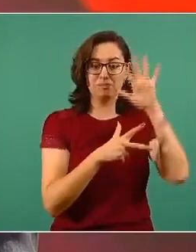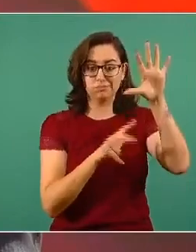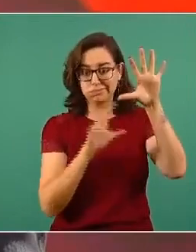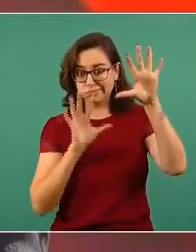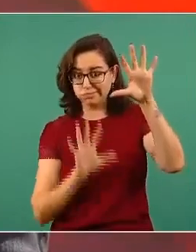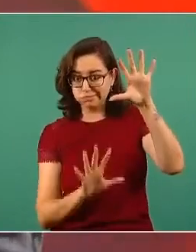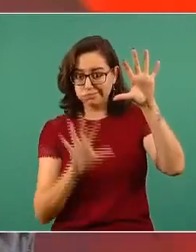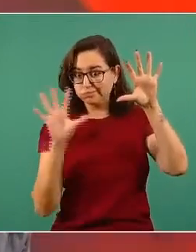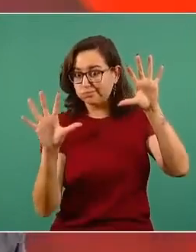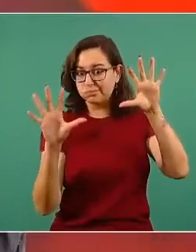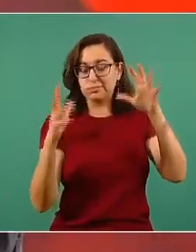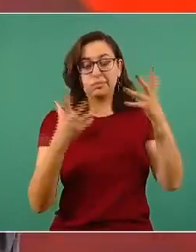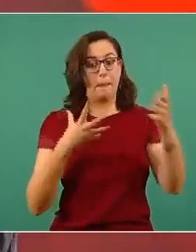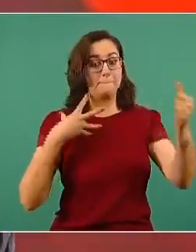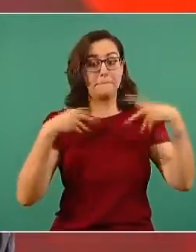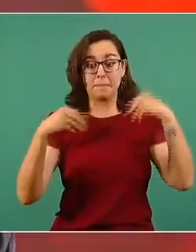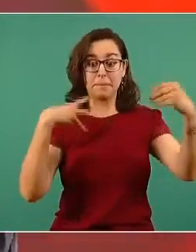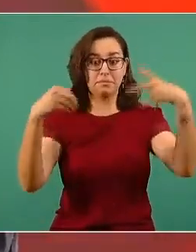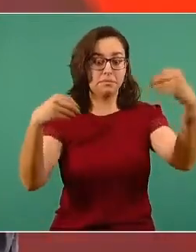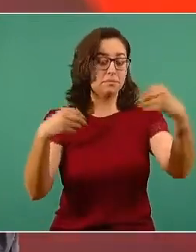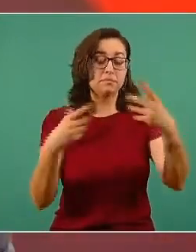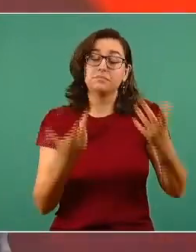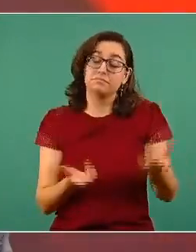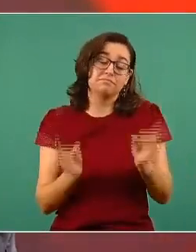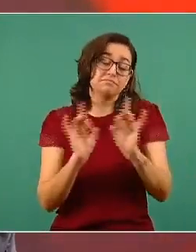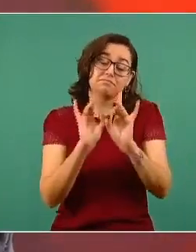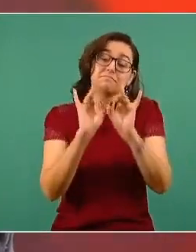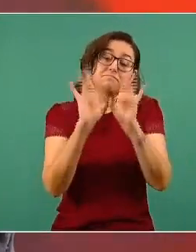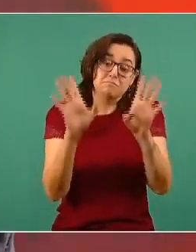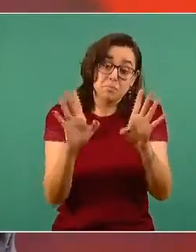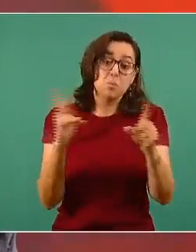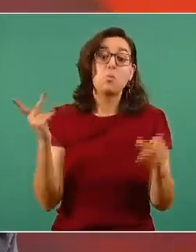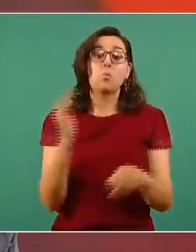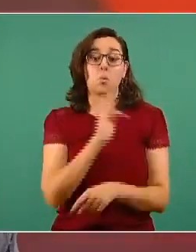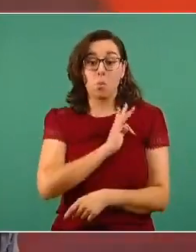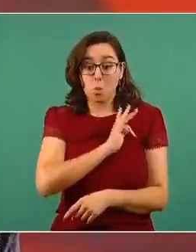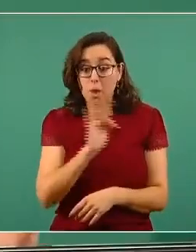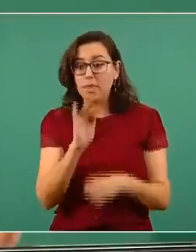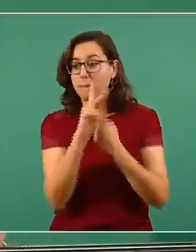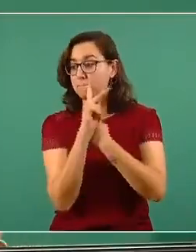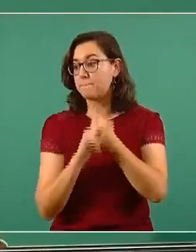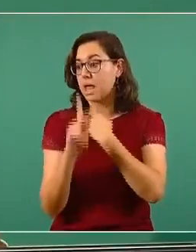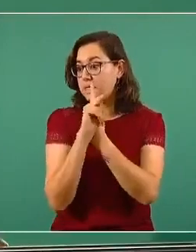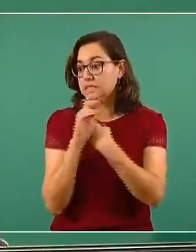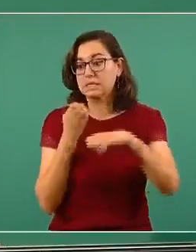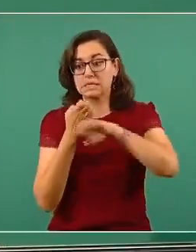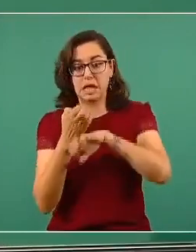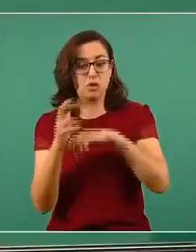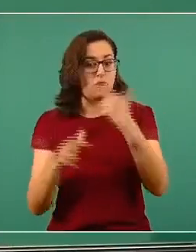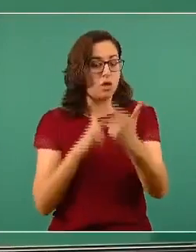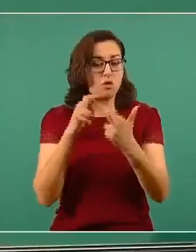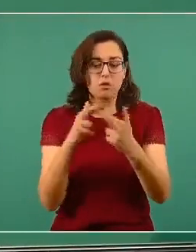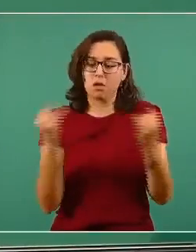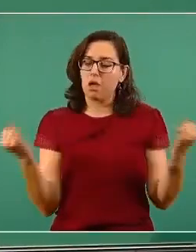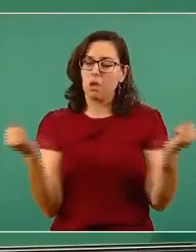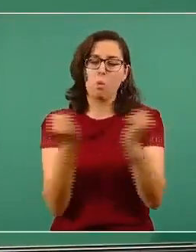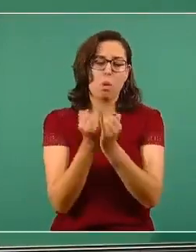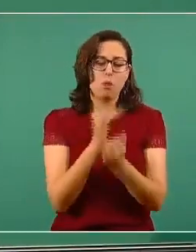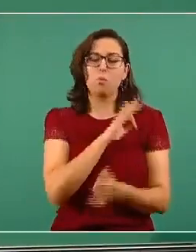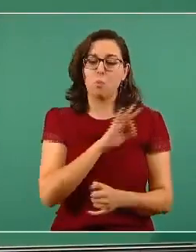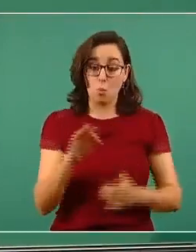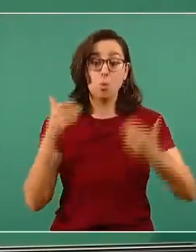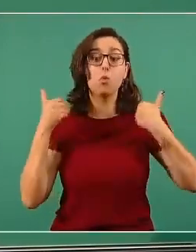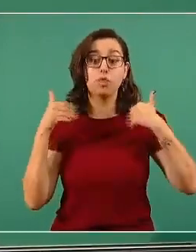Oriental. Entonces, eso le puede pasar a cualquier país, a cualquier estado al interior de un país o a cualquier región. Como